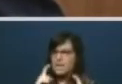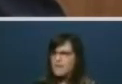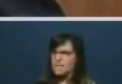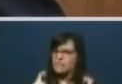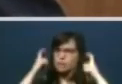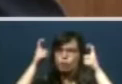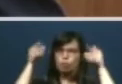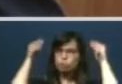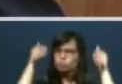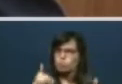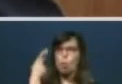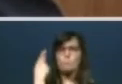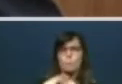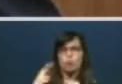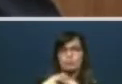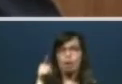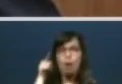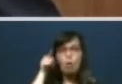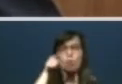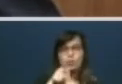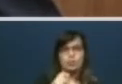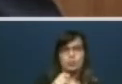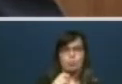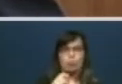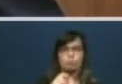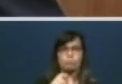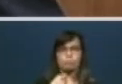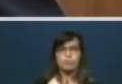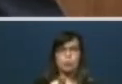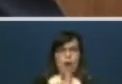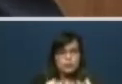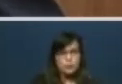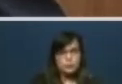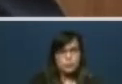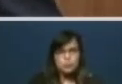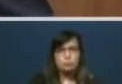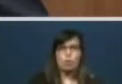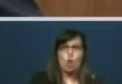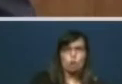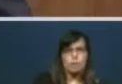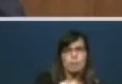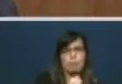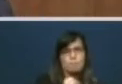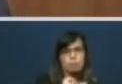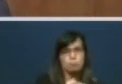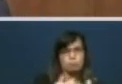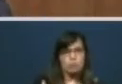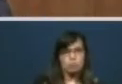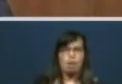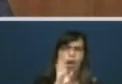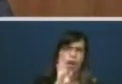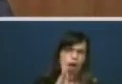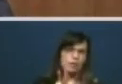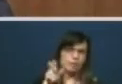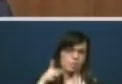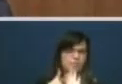todas aquellas políticas para la recuperación y la regeneración del empleo que desgranado con detalle en apartados previos de